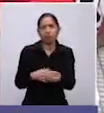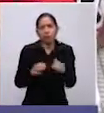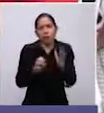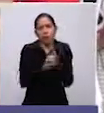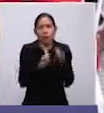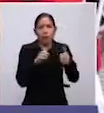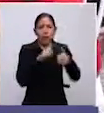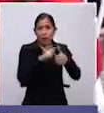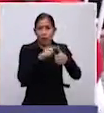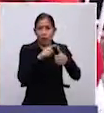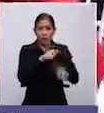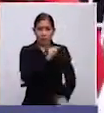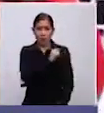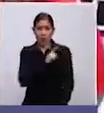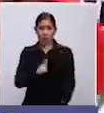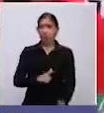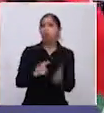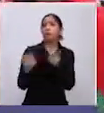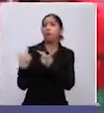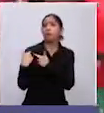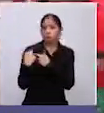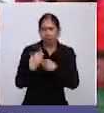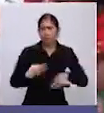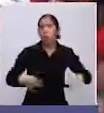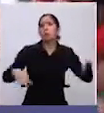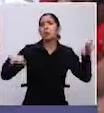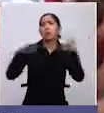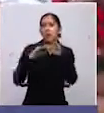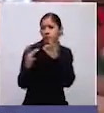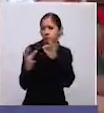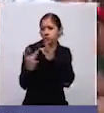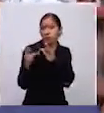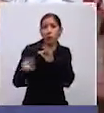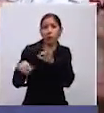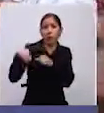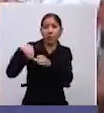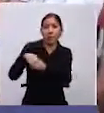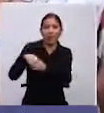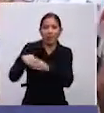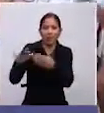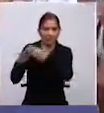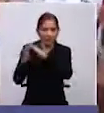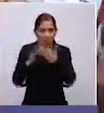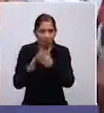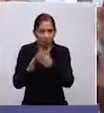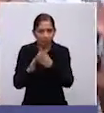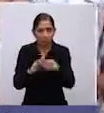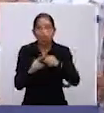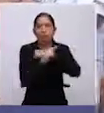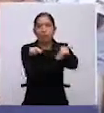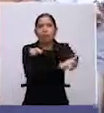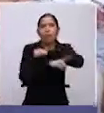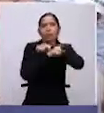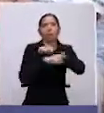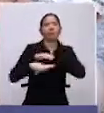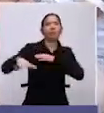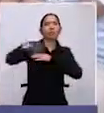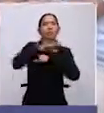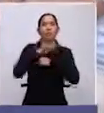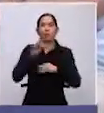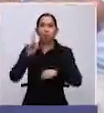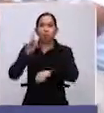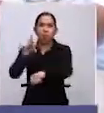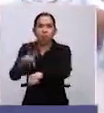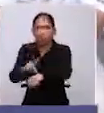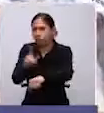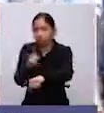una responsabilidad importante y vinculante porque está en territorio. Quizás los niveles nacionales no tienen un acceso directo a un sistema